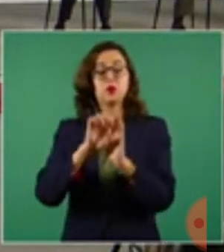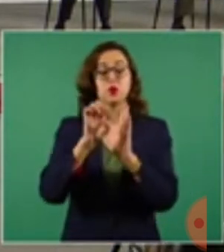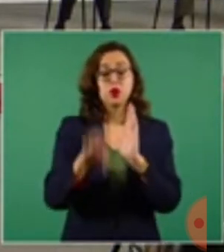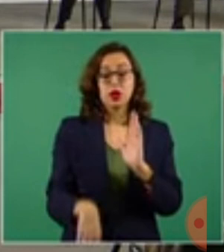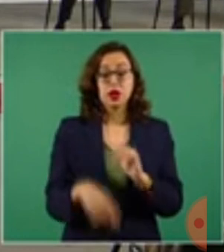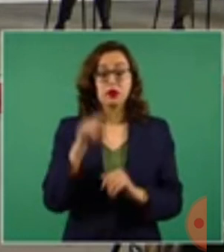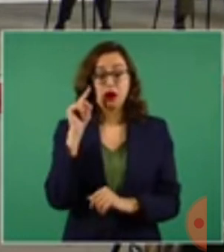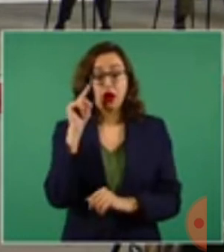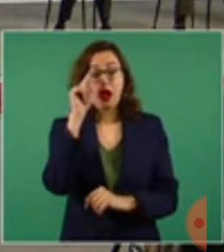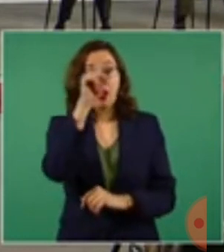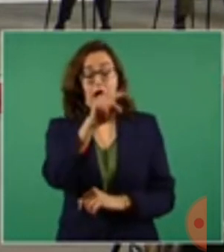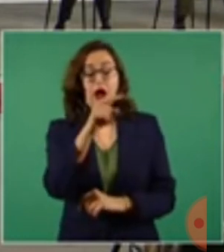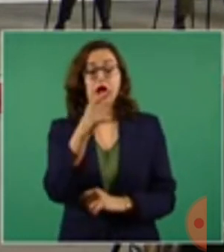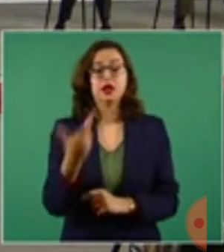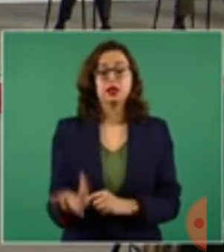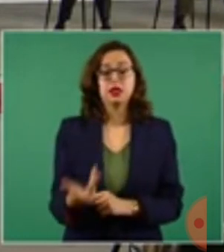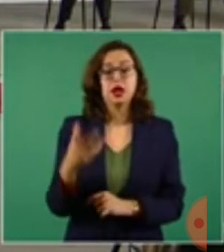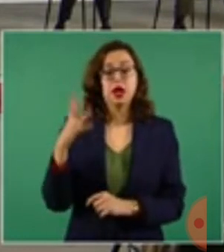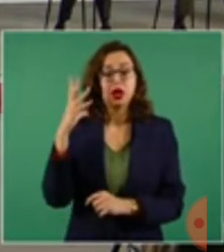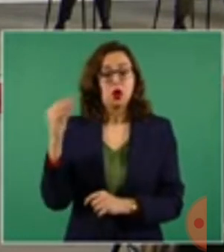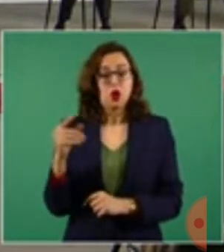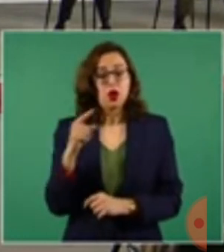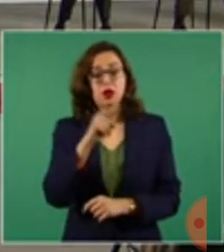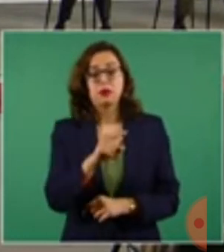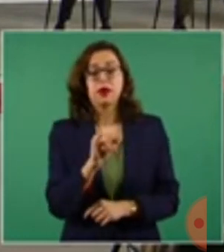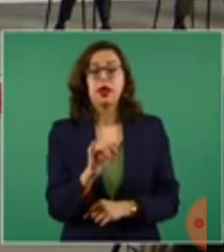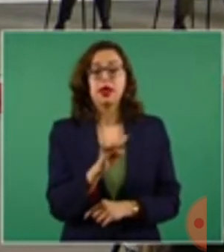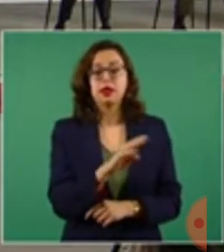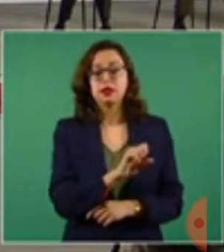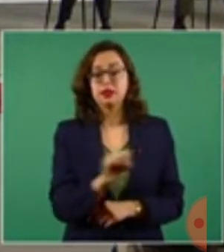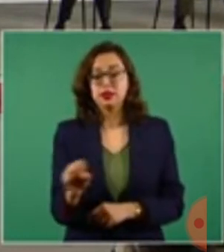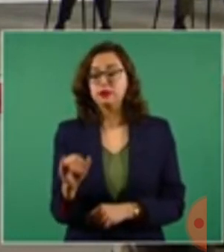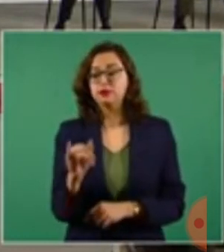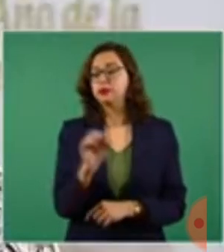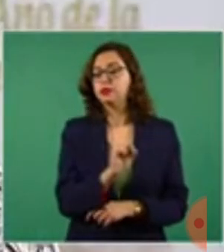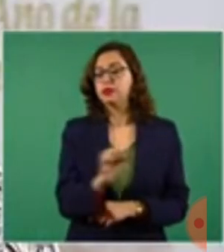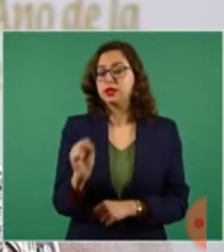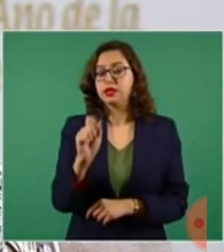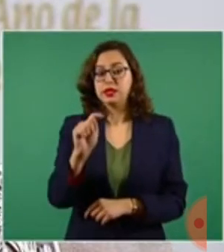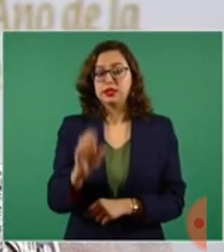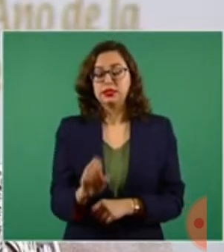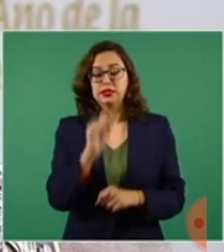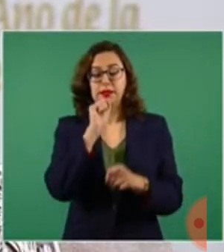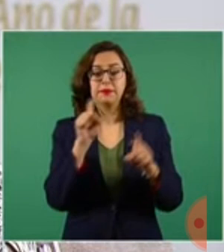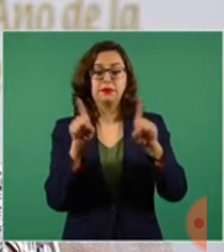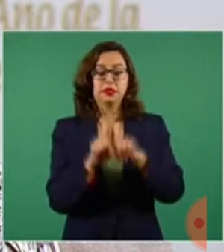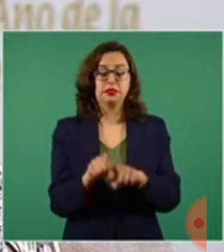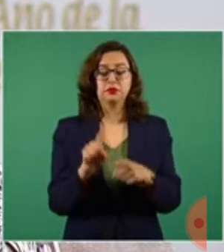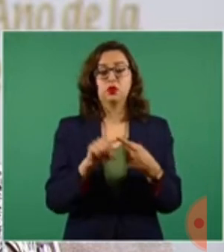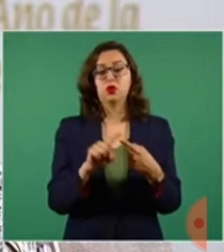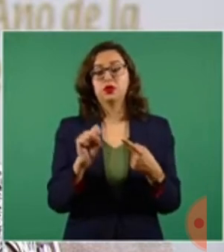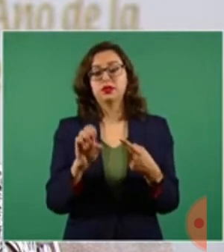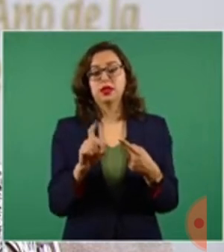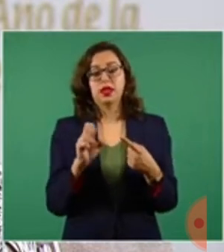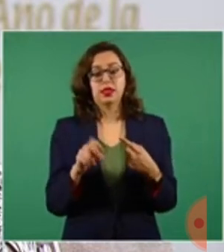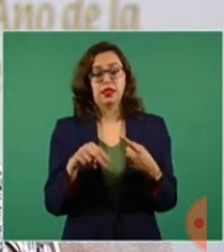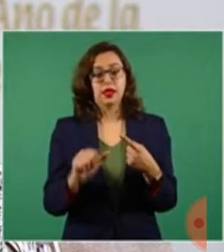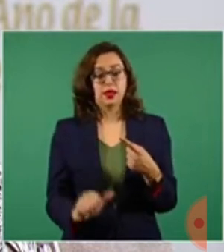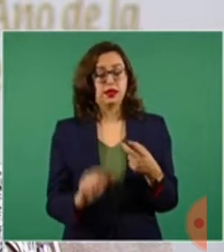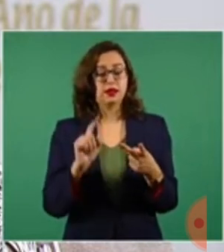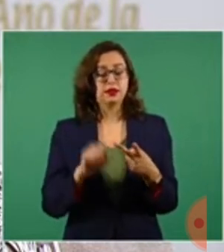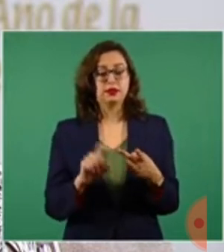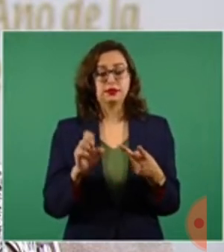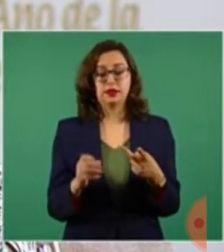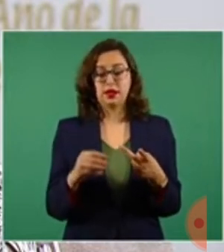instituciones federales, el IMSS, el ISSSTE, hemos estado también con la colaboración de las Fuerzas Armadas, tanto Secretaría de